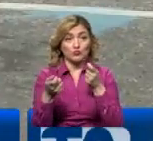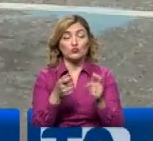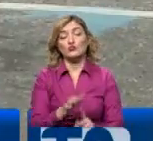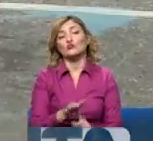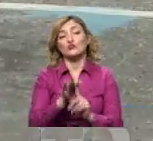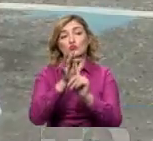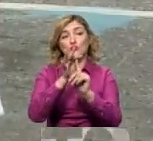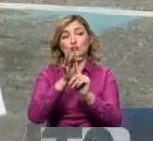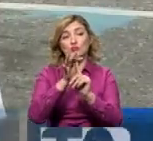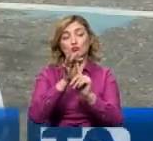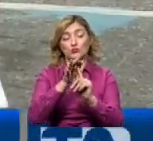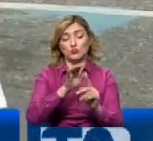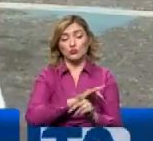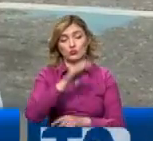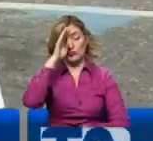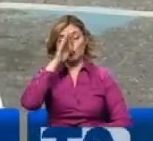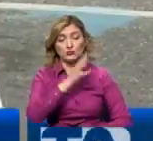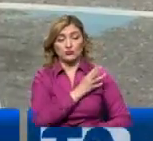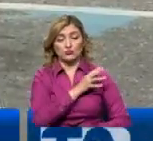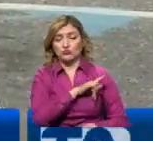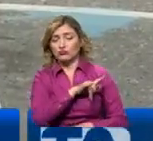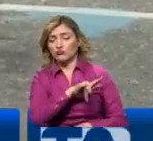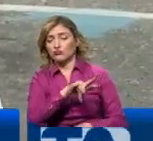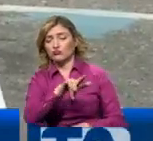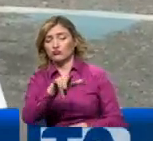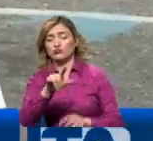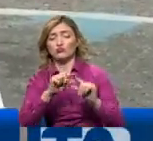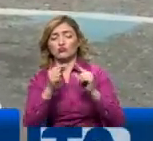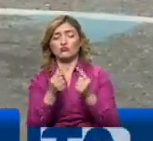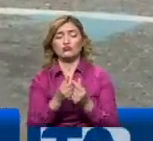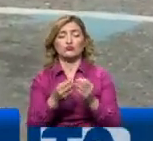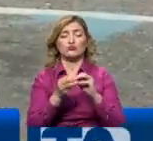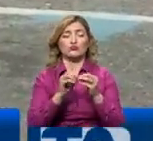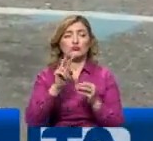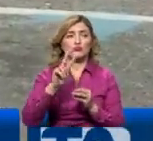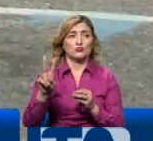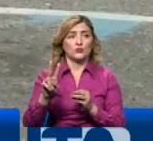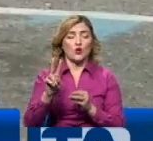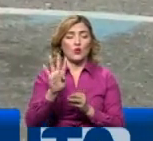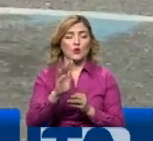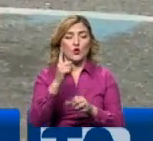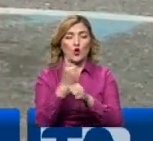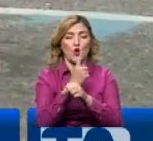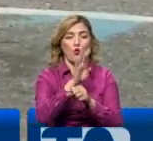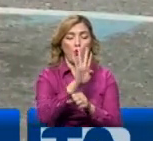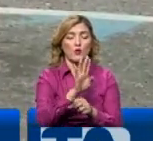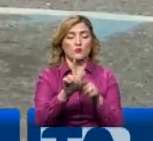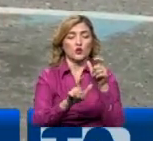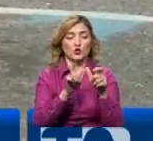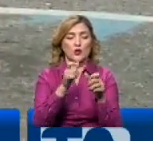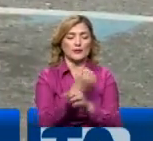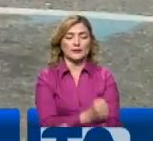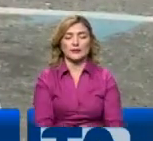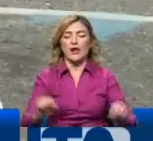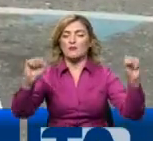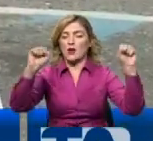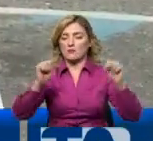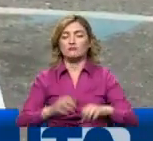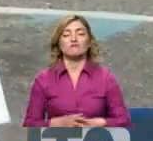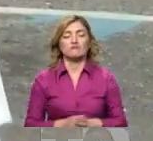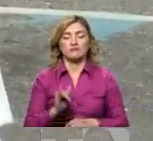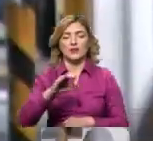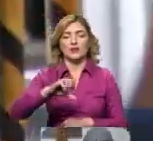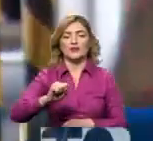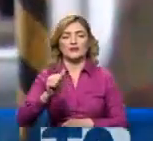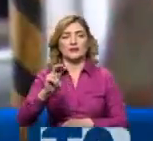Especiales de la Fuerza Aérea Ecuatoriana con el ala de combate 22 rescataron a los 4 ocupantes del helicóptero Robinson 44 en la